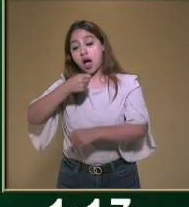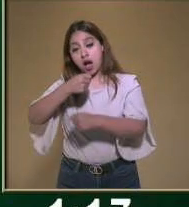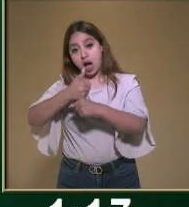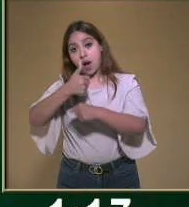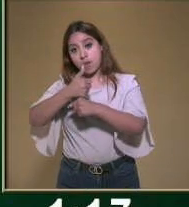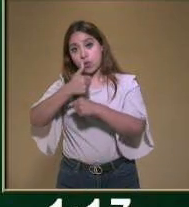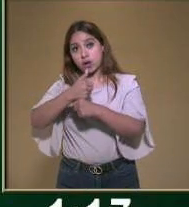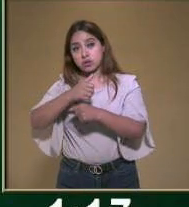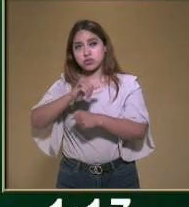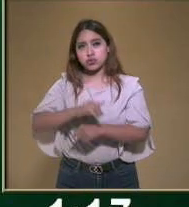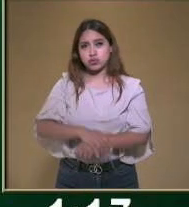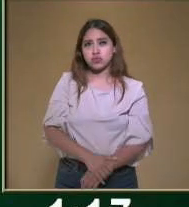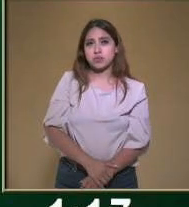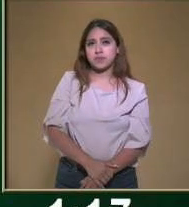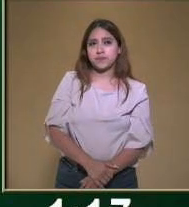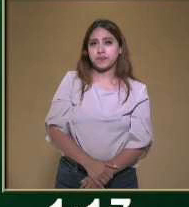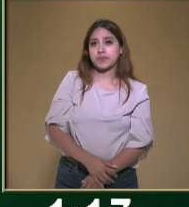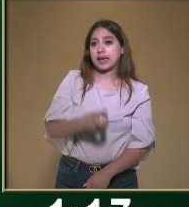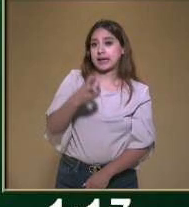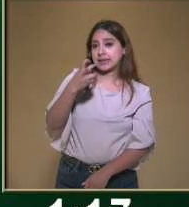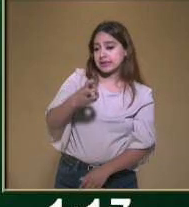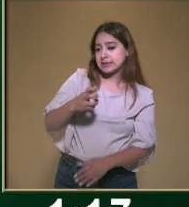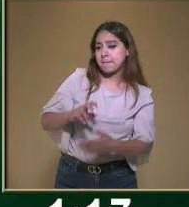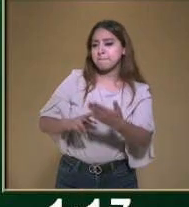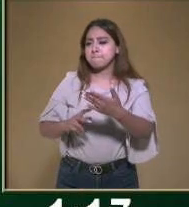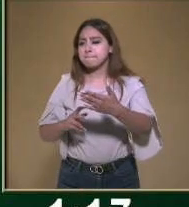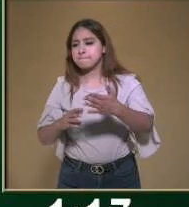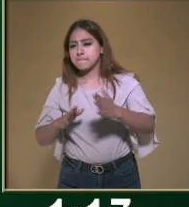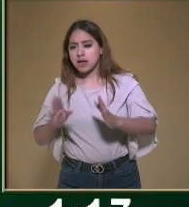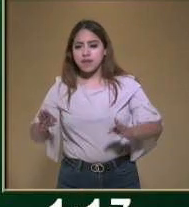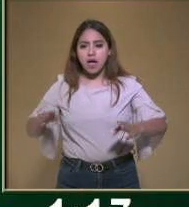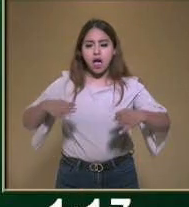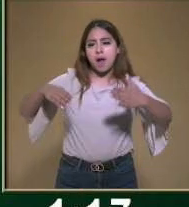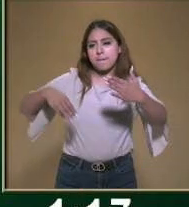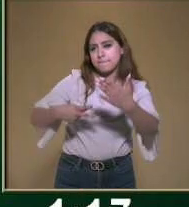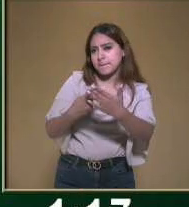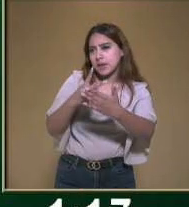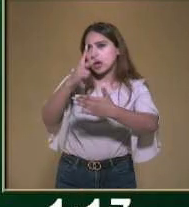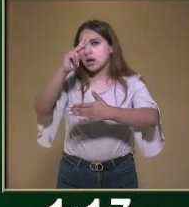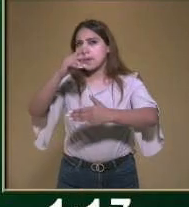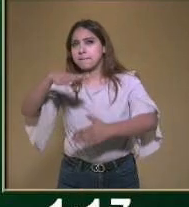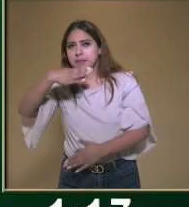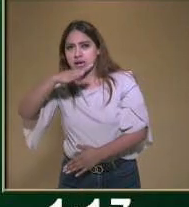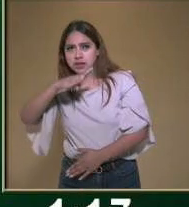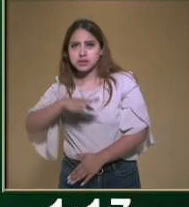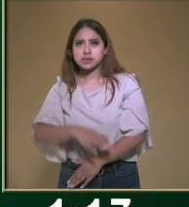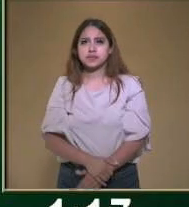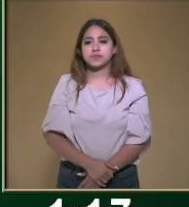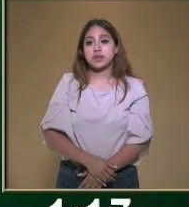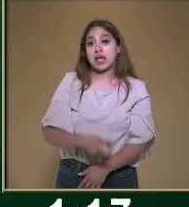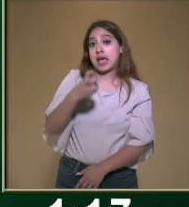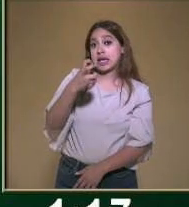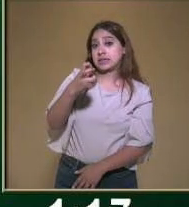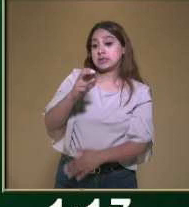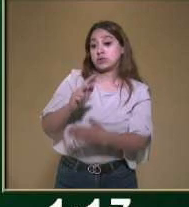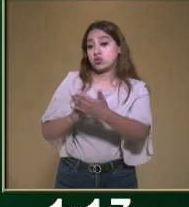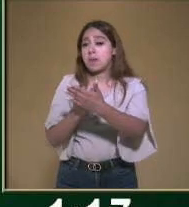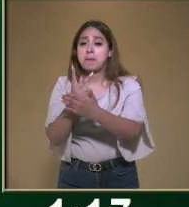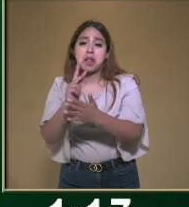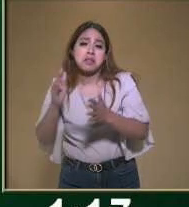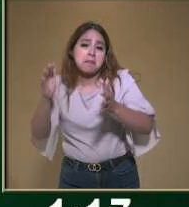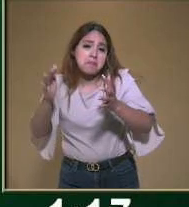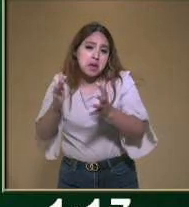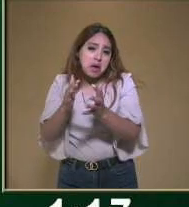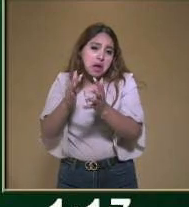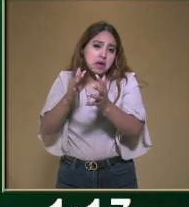llama tepecintle, maíz del monte, o en nuestro idioma totonacu, cone. Es una planta pequeña del